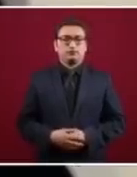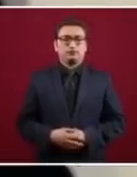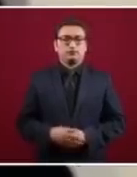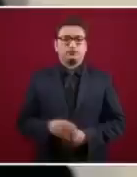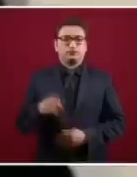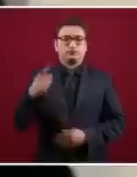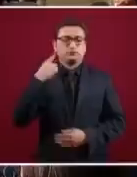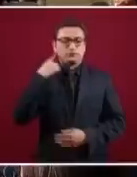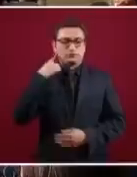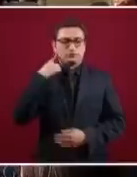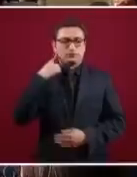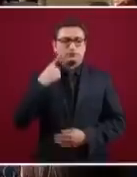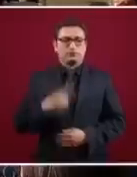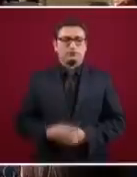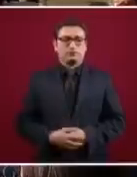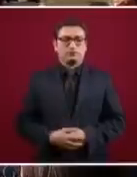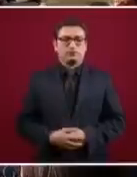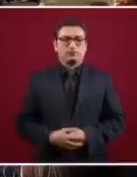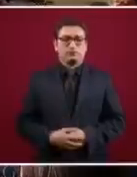y